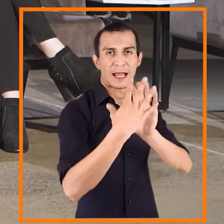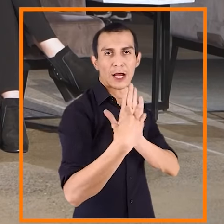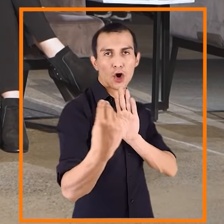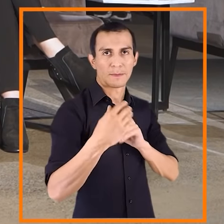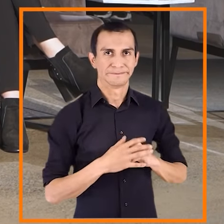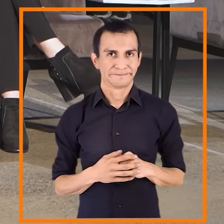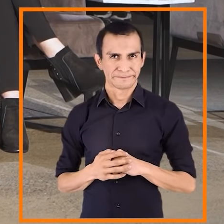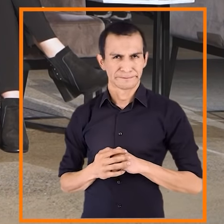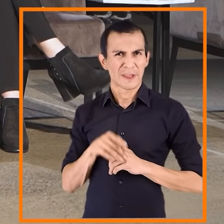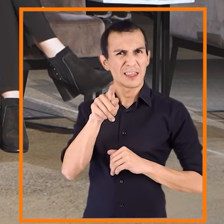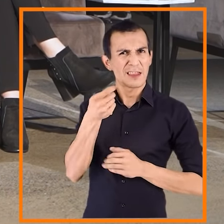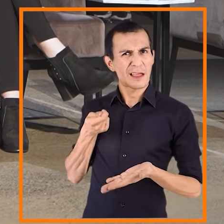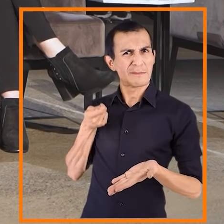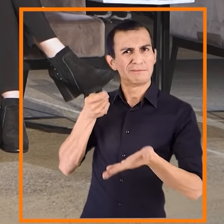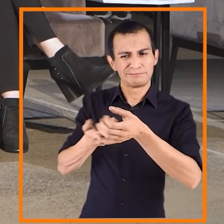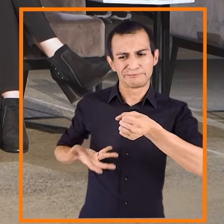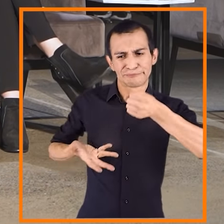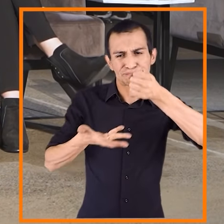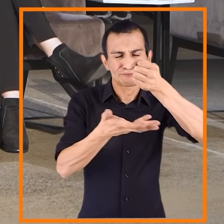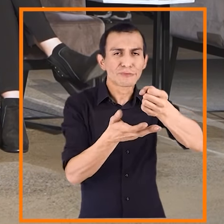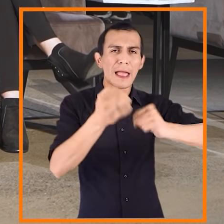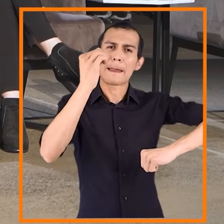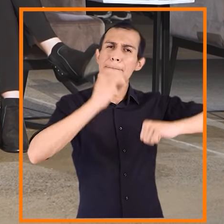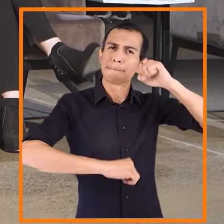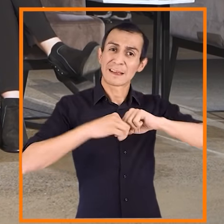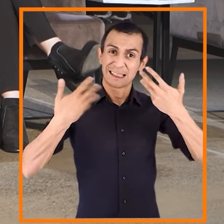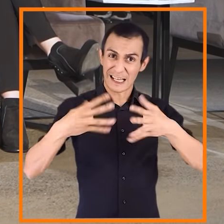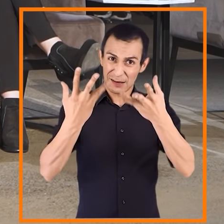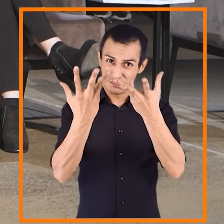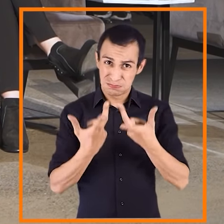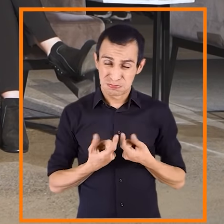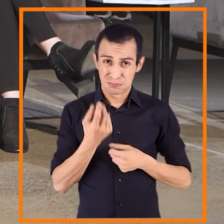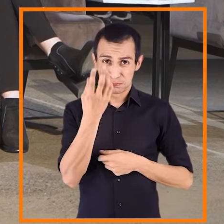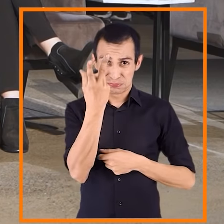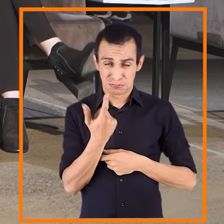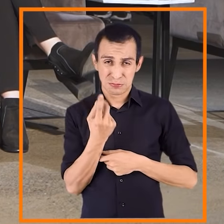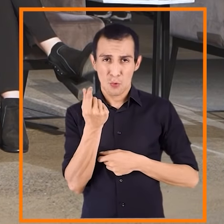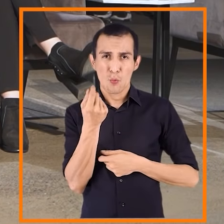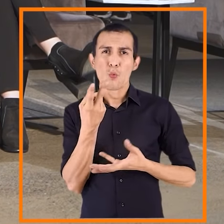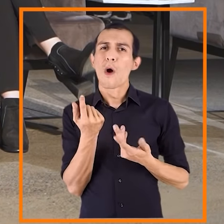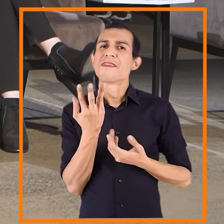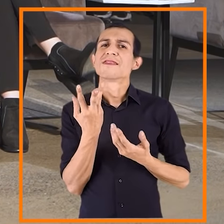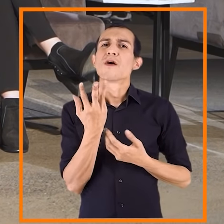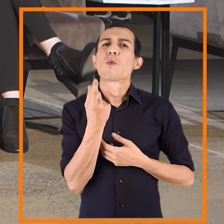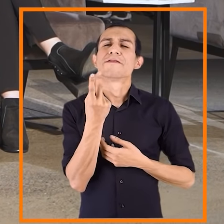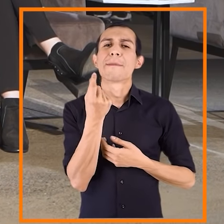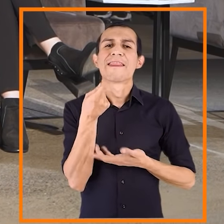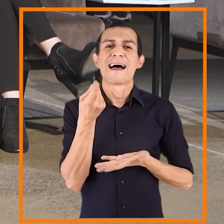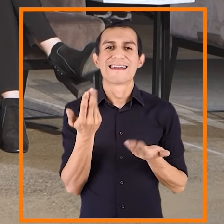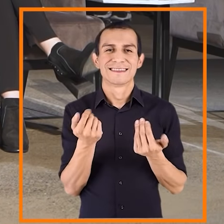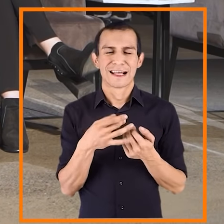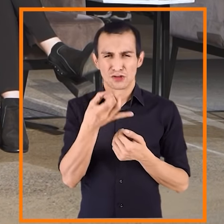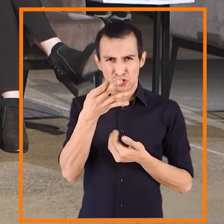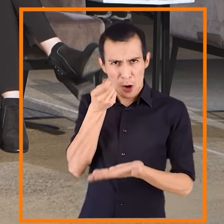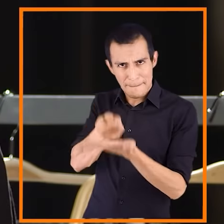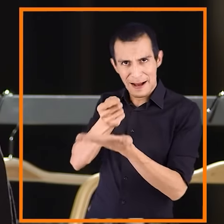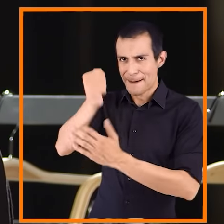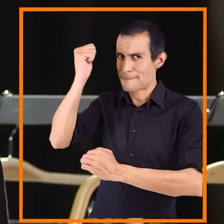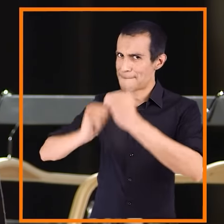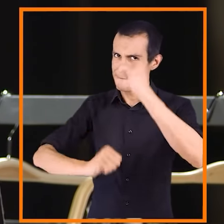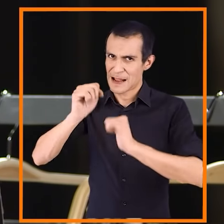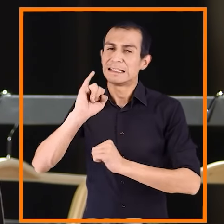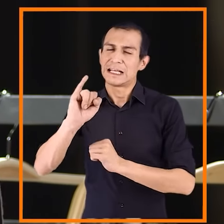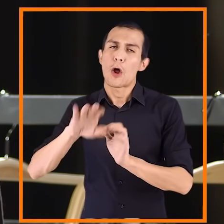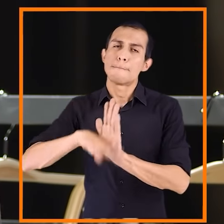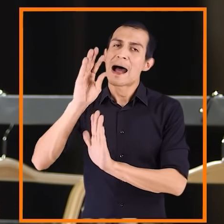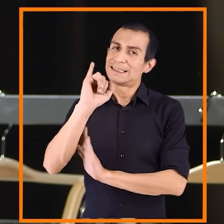industrias. Oye, ¿y esta inversión en máquinas está cuantificada? ¿Cuánta plata necesitan para pegarse? O sea, no es solo inversión en máquinas. O sea,